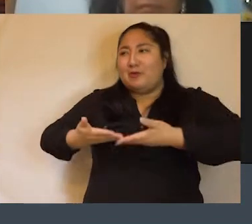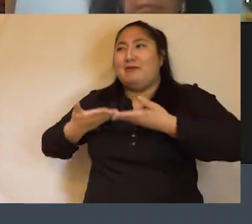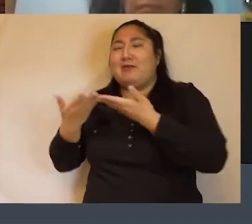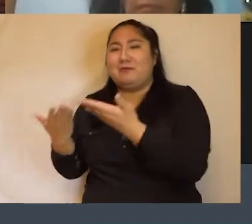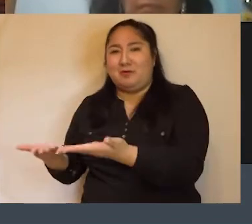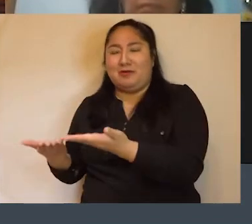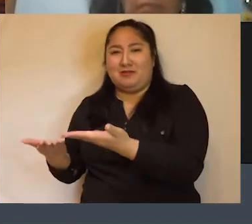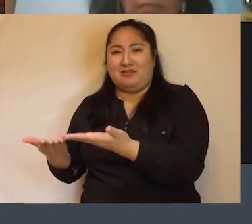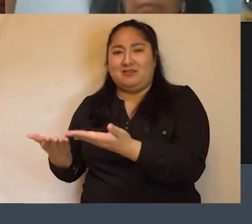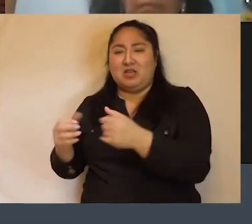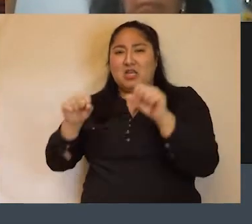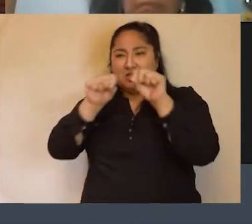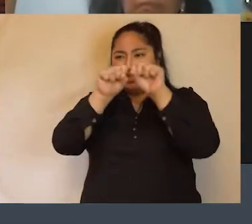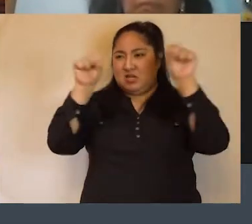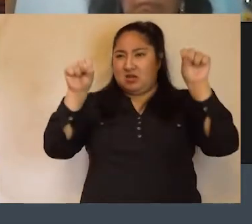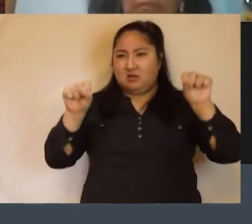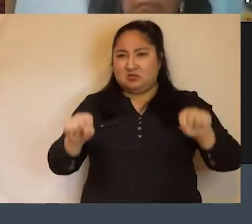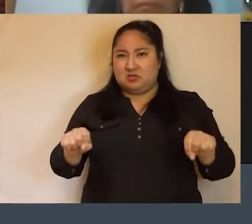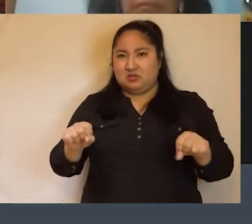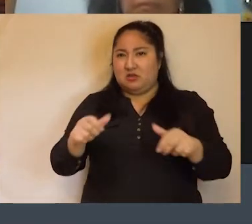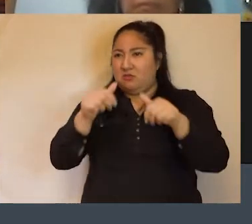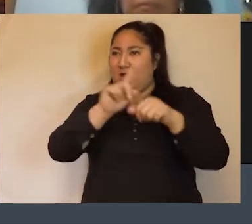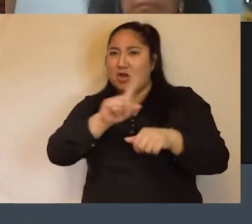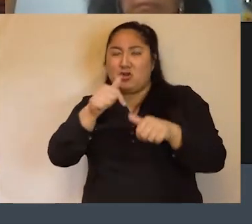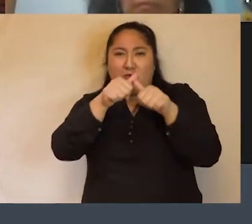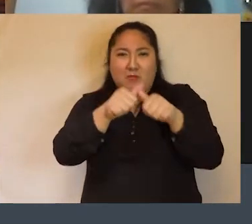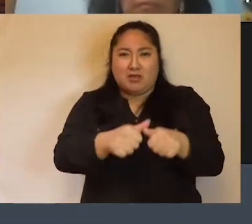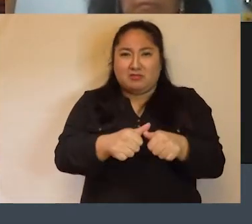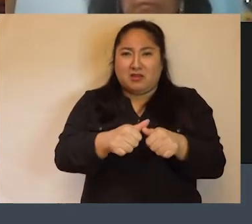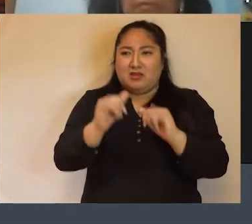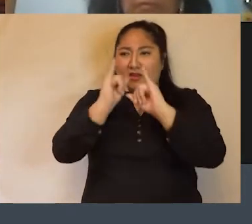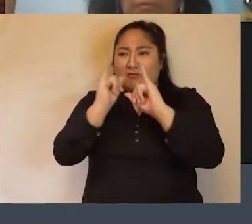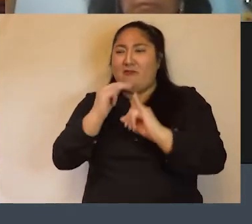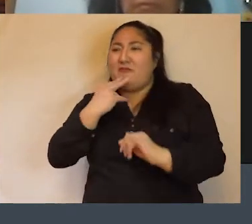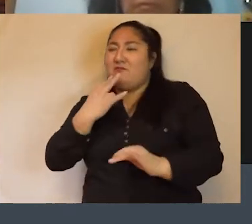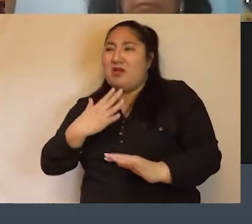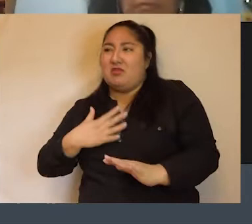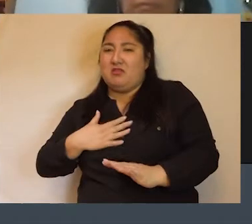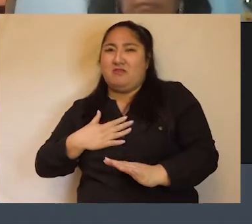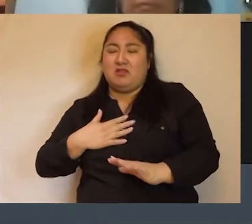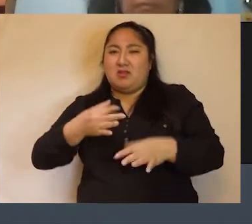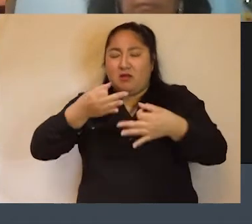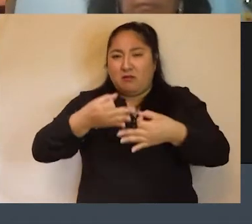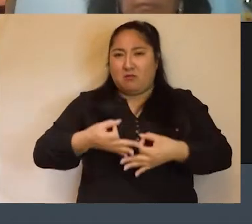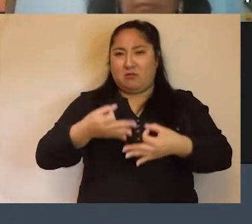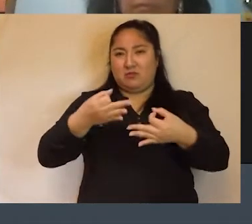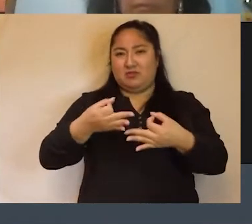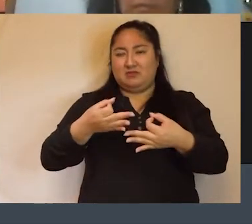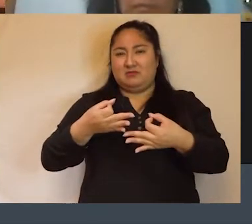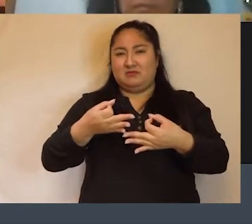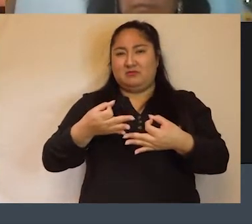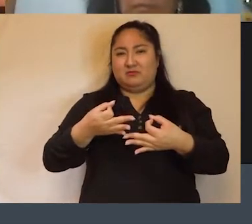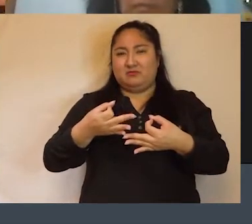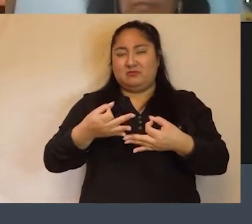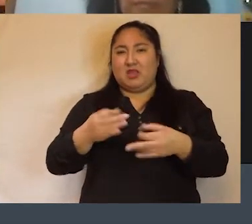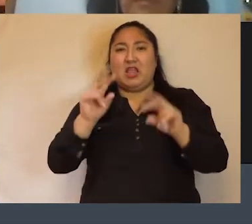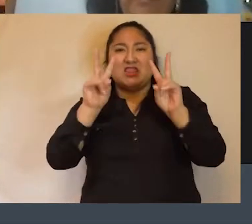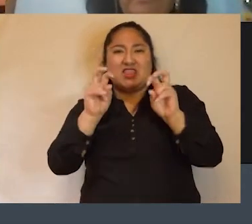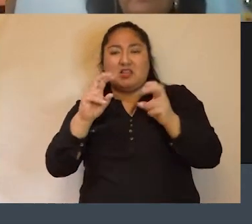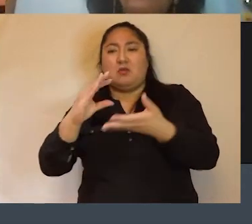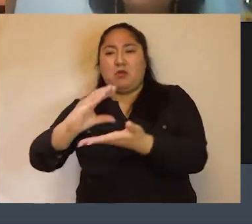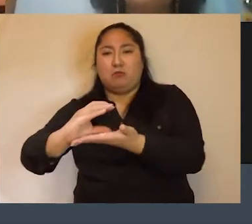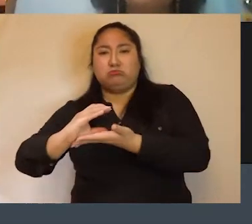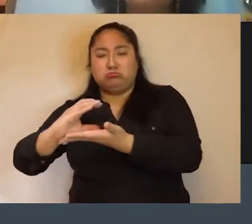sociedad un sistema de pensiones que les permita mantener un estándar de vida razonable en función de los